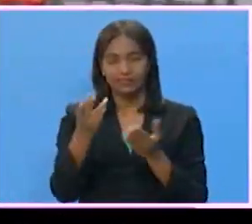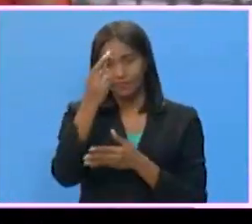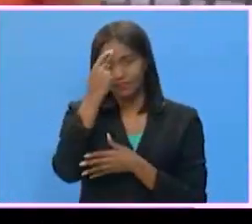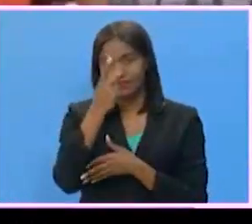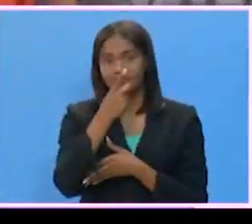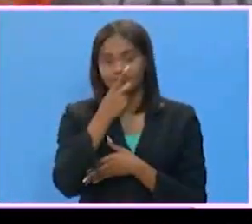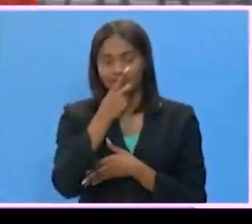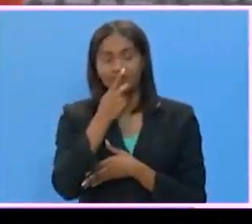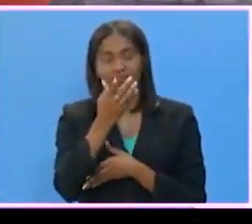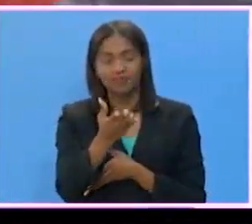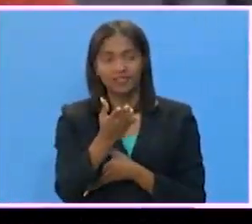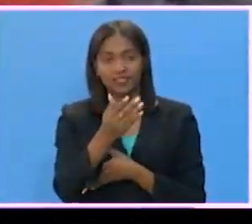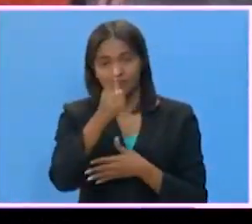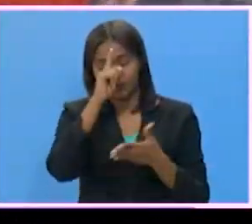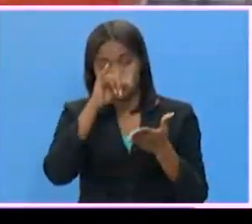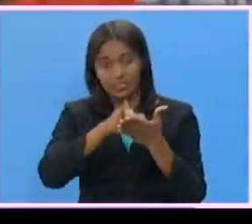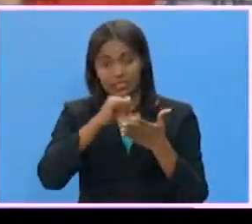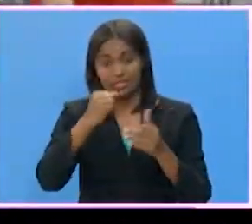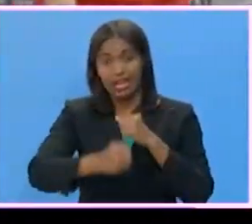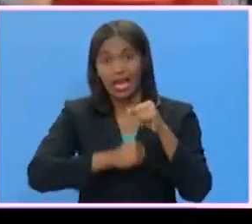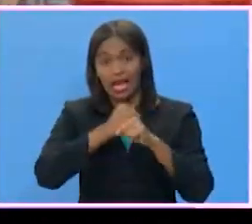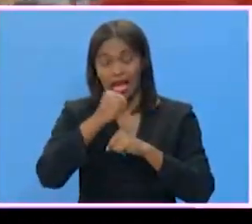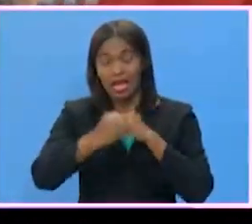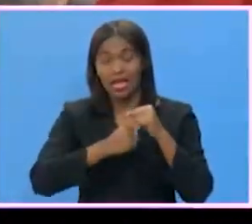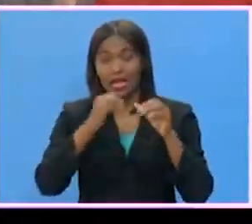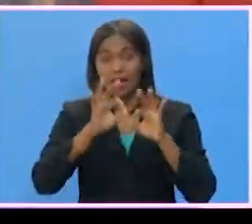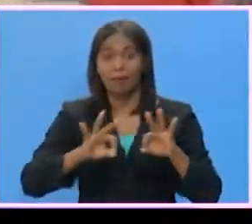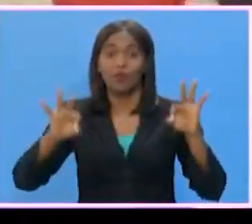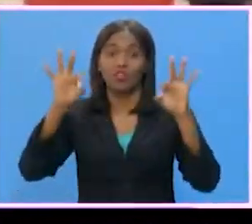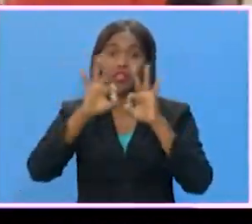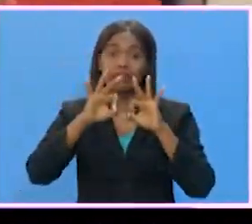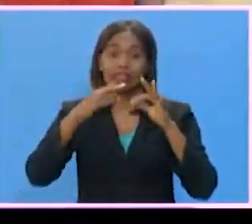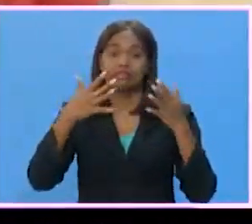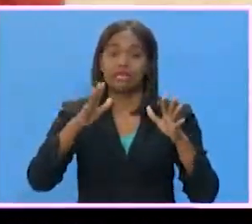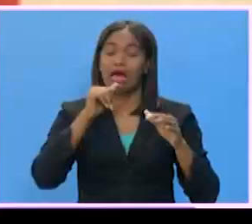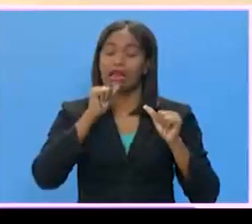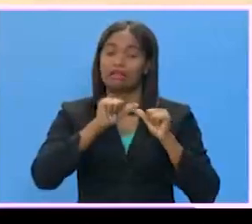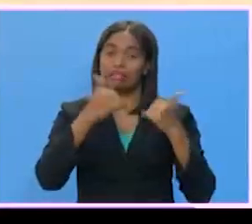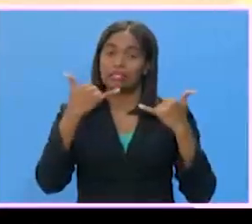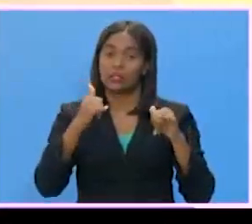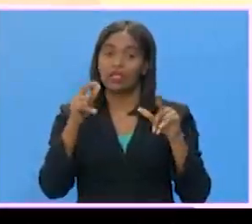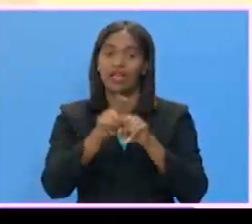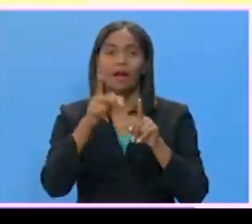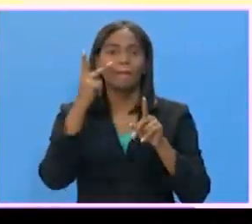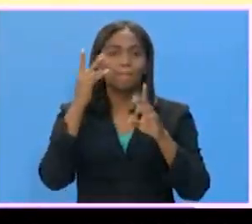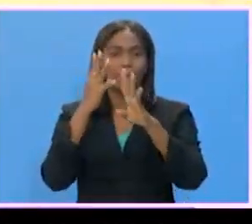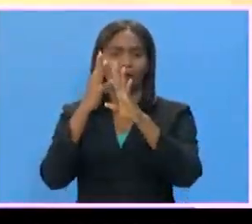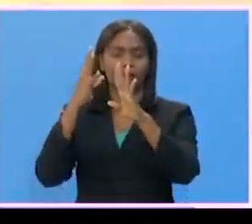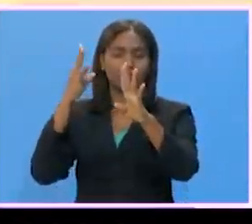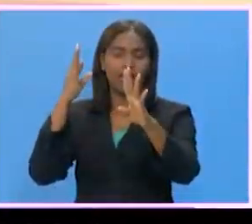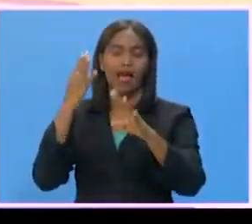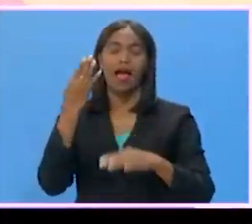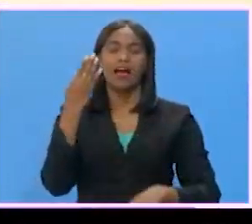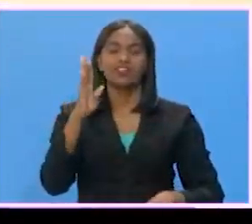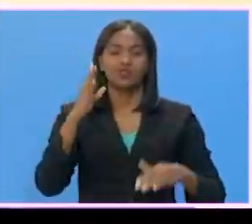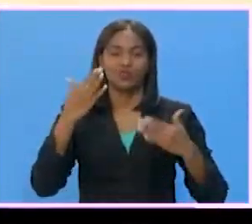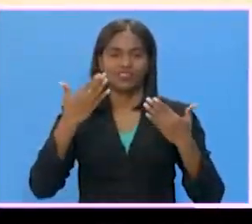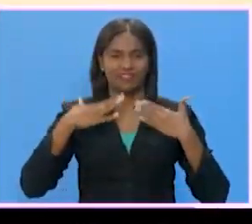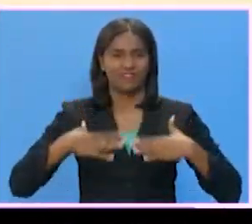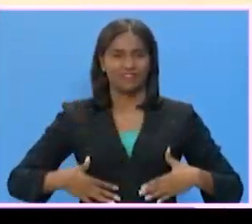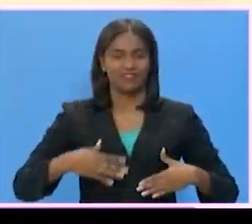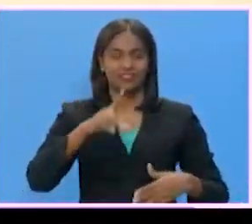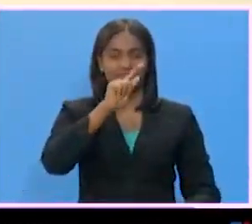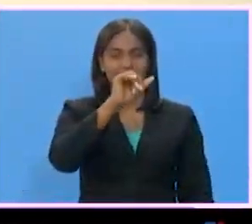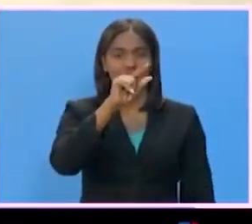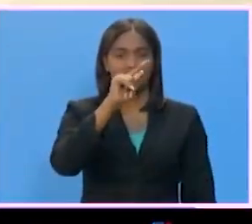Dominicana por varios años importantes. Ya está retirado. Vemos también en las filas del conjunto azul, los Titanes del Distrito